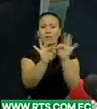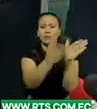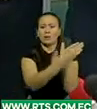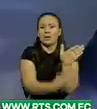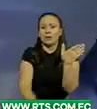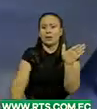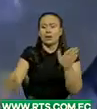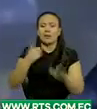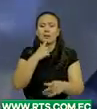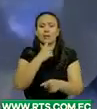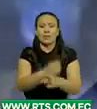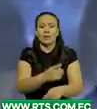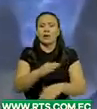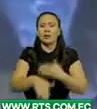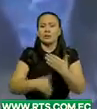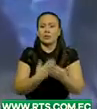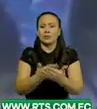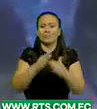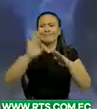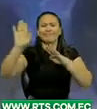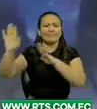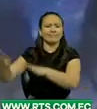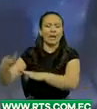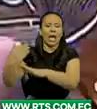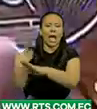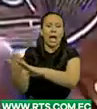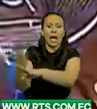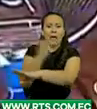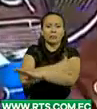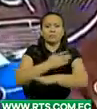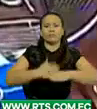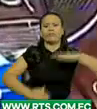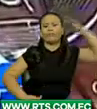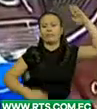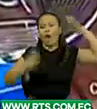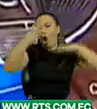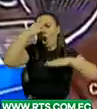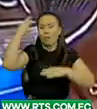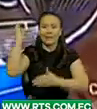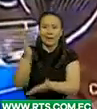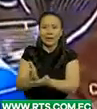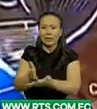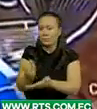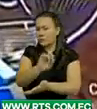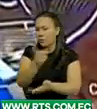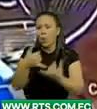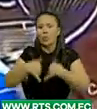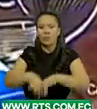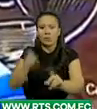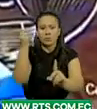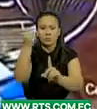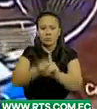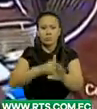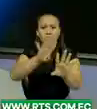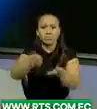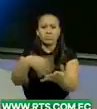y esencialmente para desmontar el imperio de la impunidad, informó Jorge Escobar.